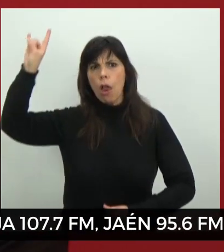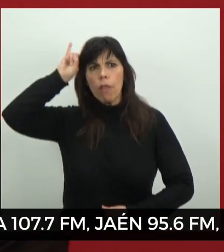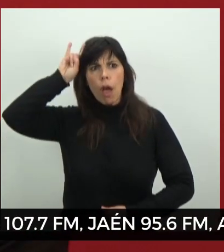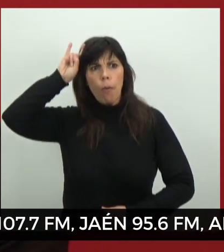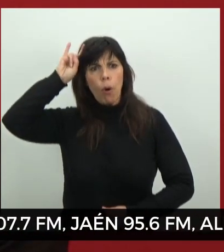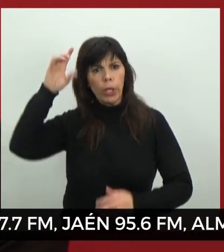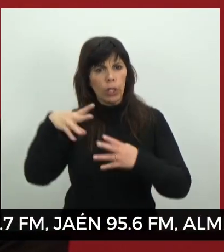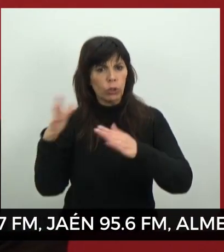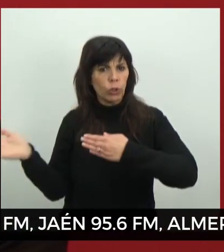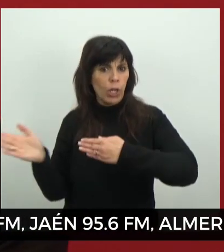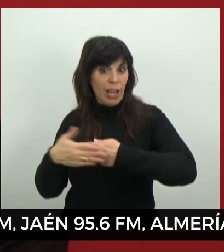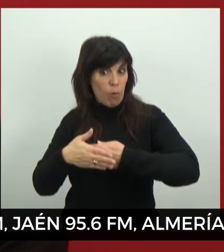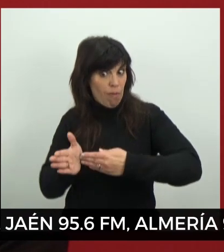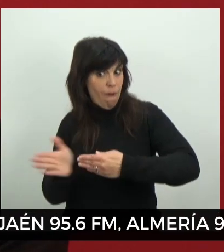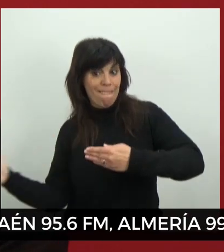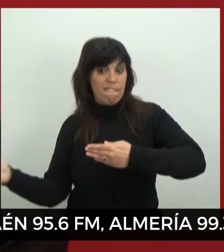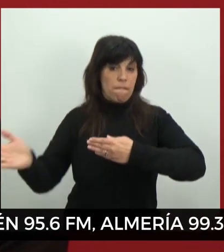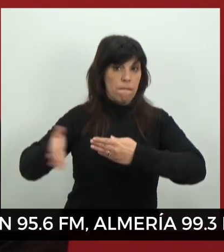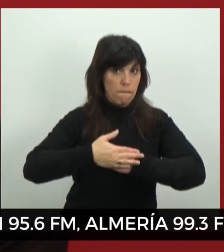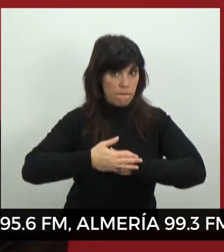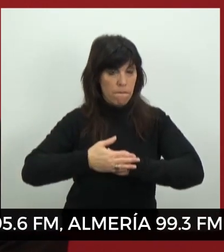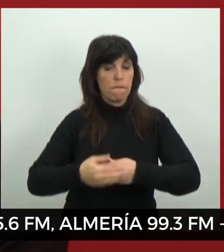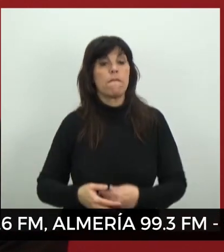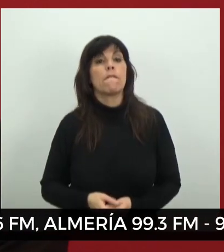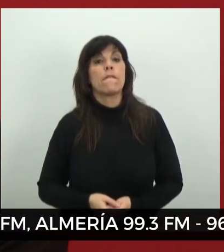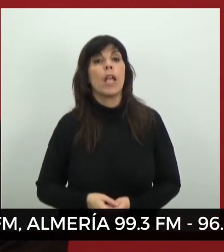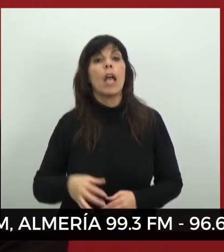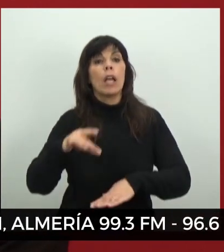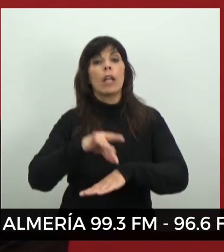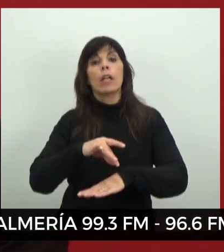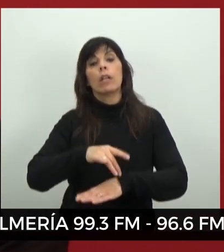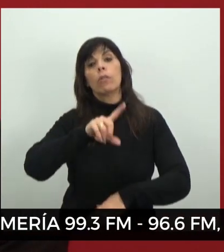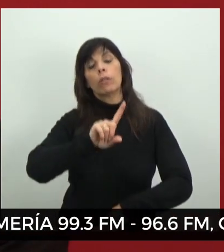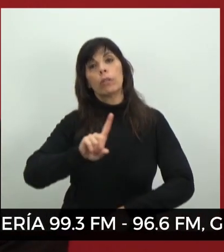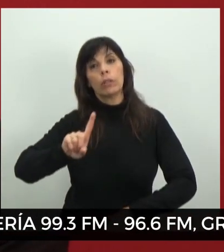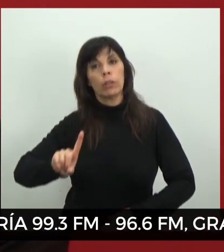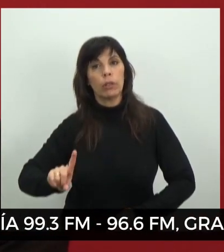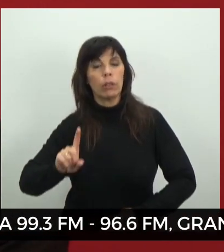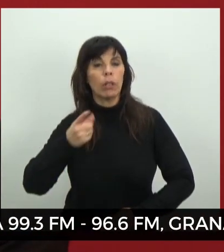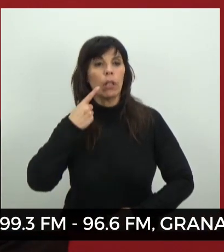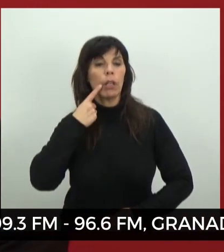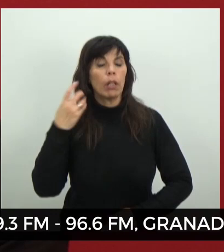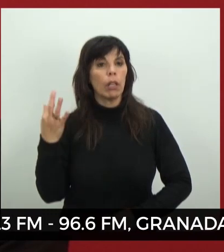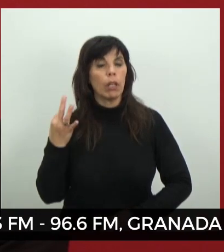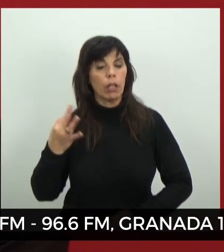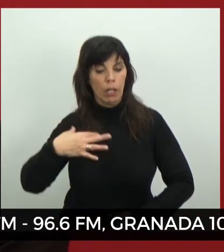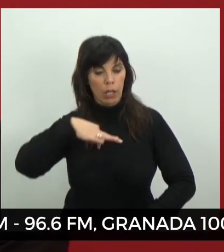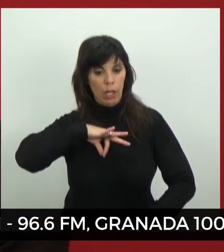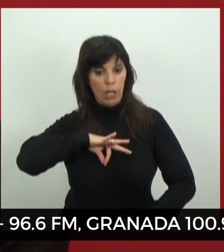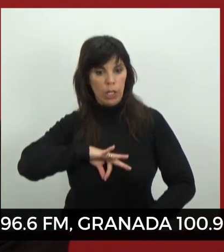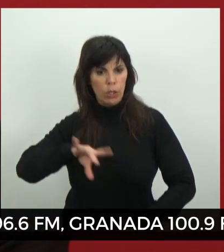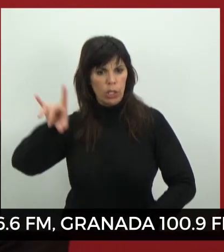queridos. El Señor ya lo dijo en Lucas 11, que cuando el espíritu